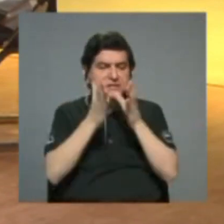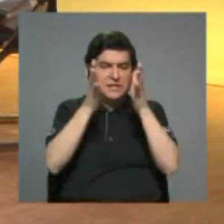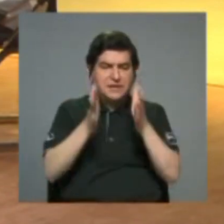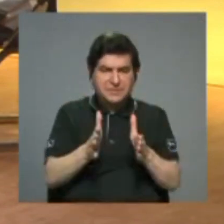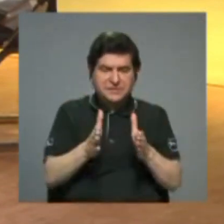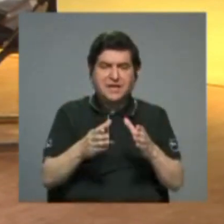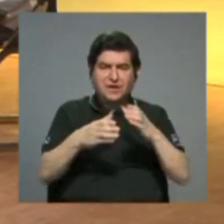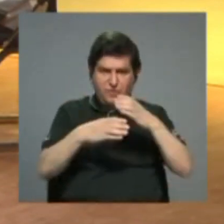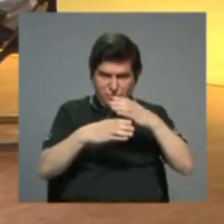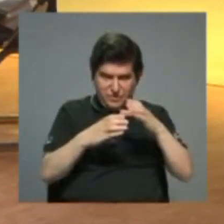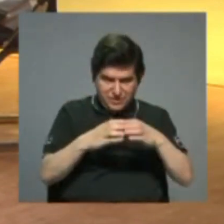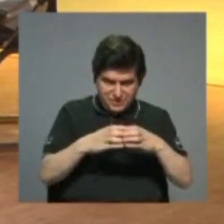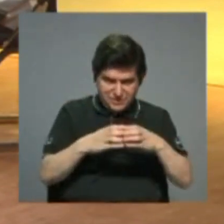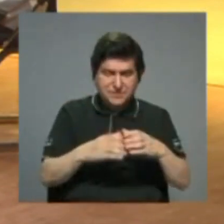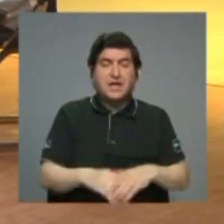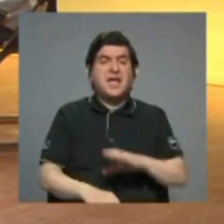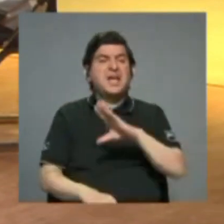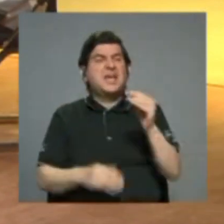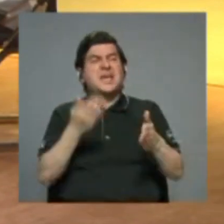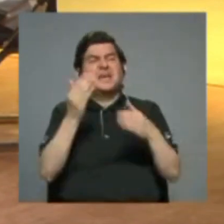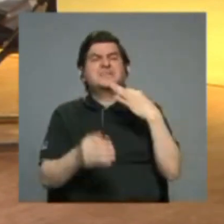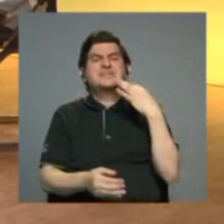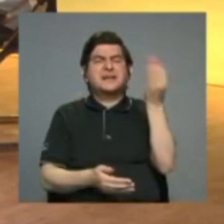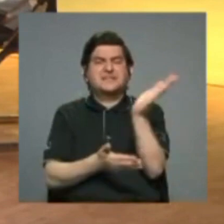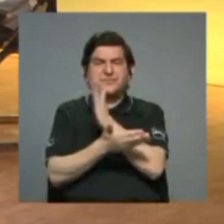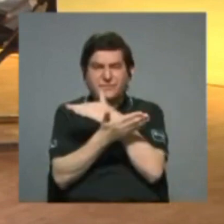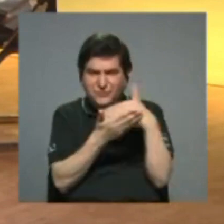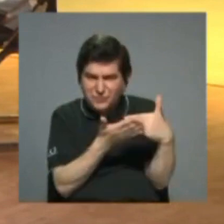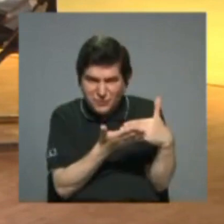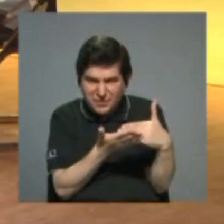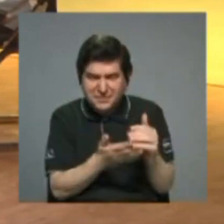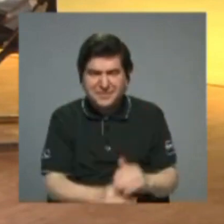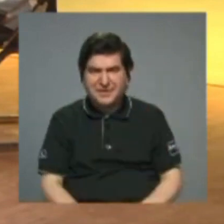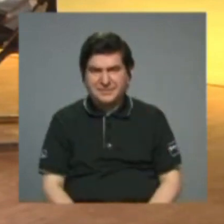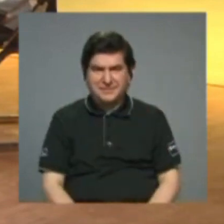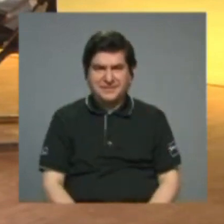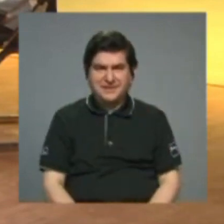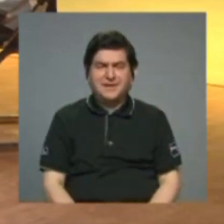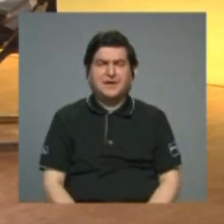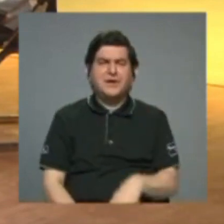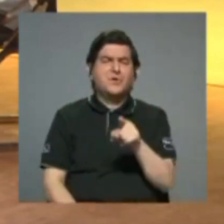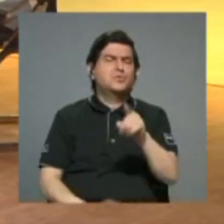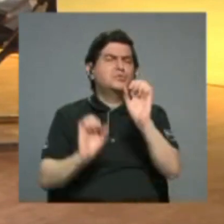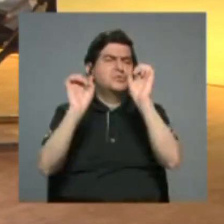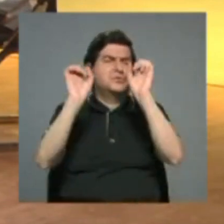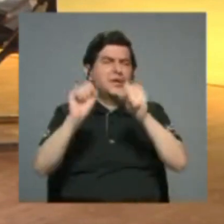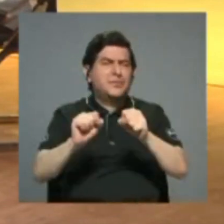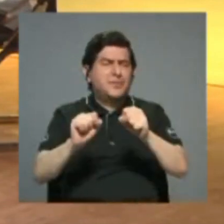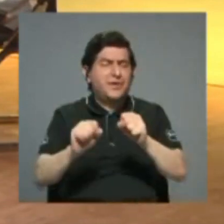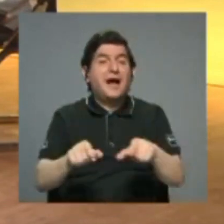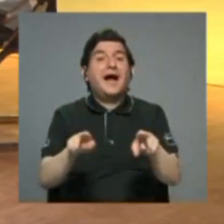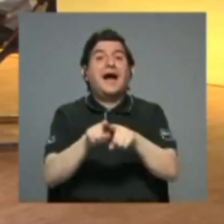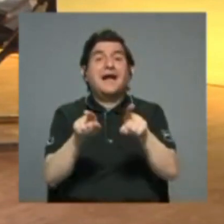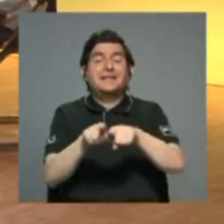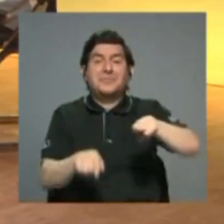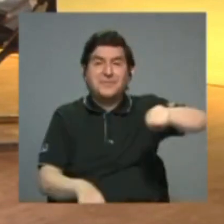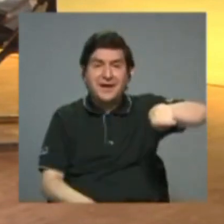investigadores, y tal vez en el próximo segmento nos puede... y está